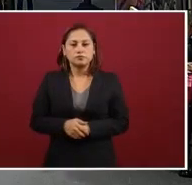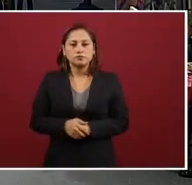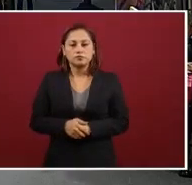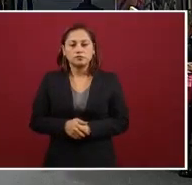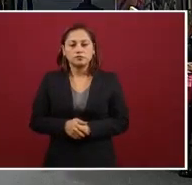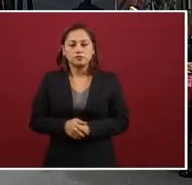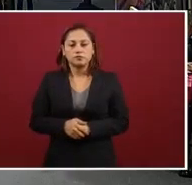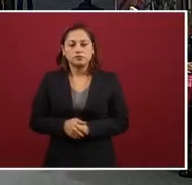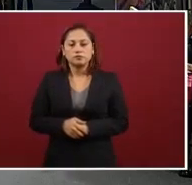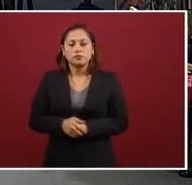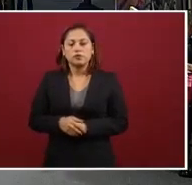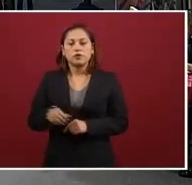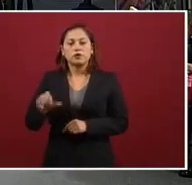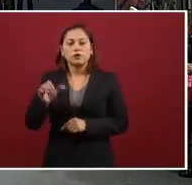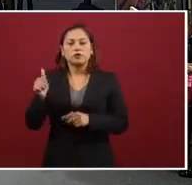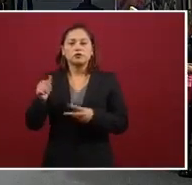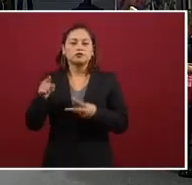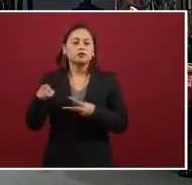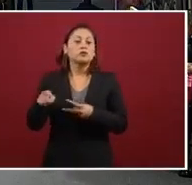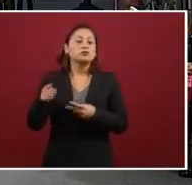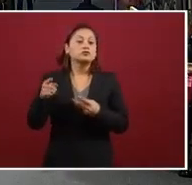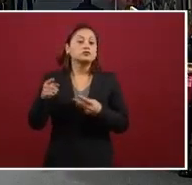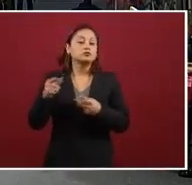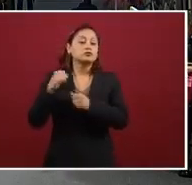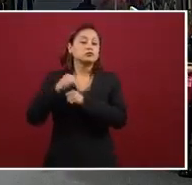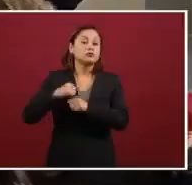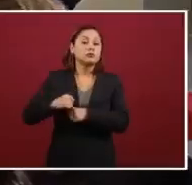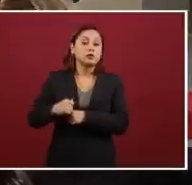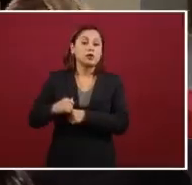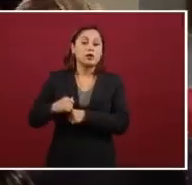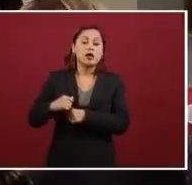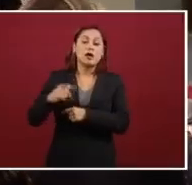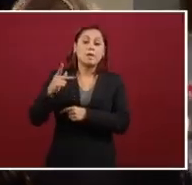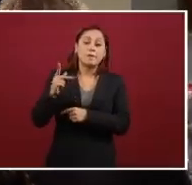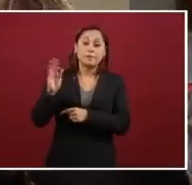y Sedena, pero no la Guardia Nacional. Por favor.